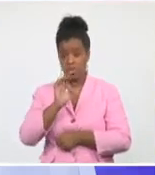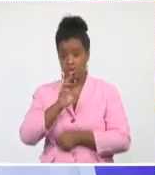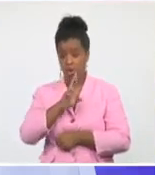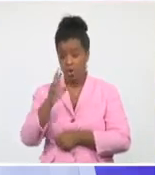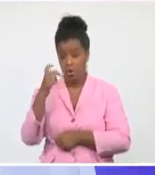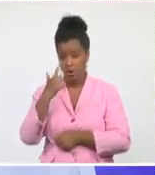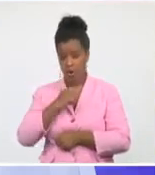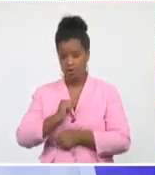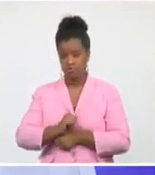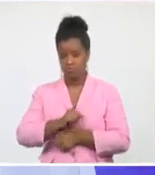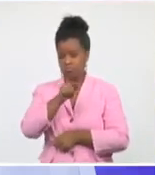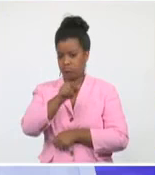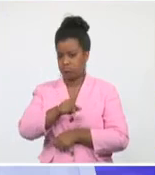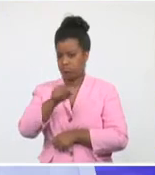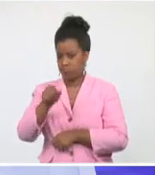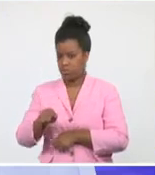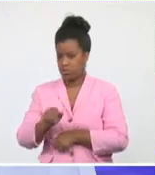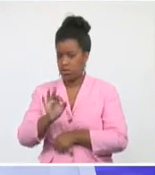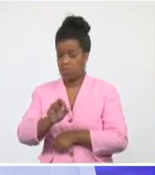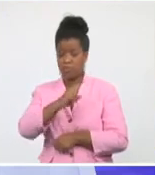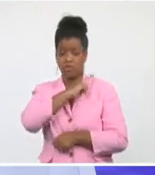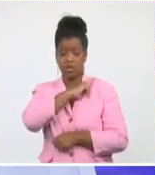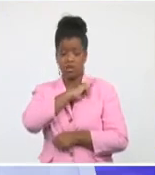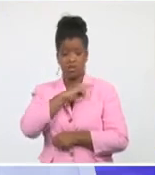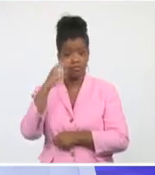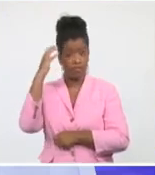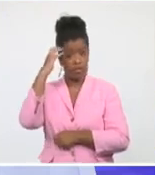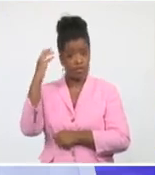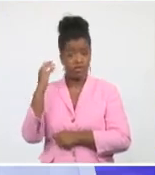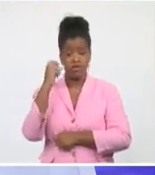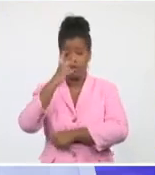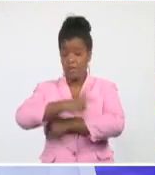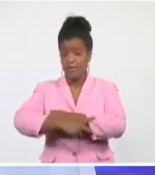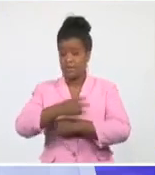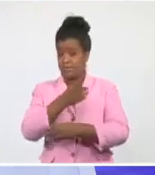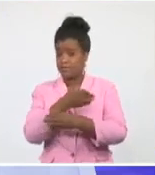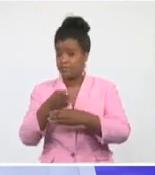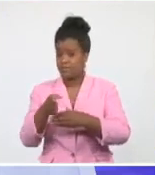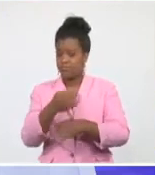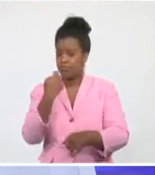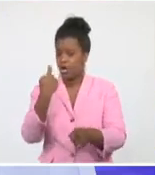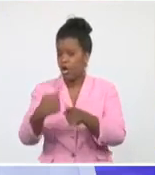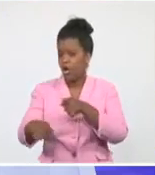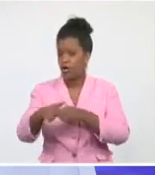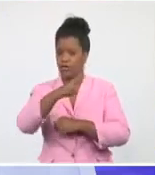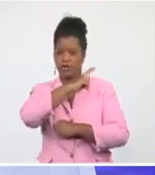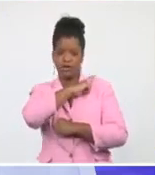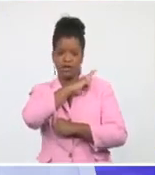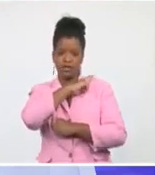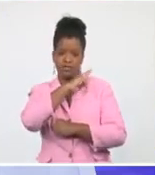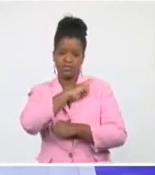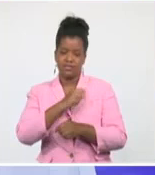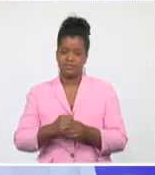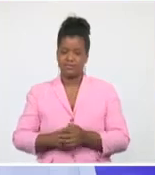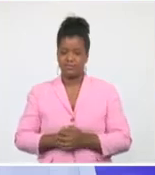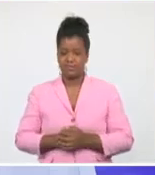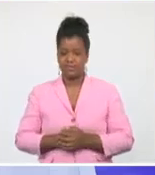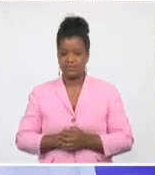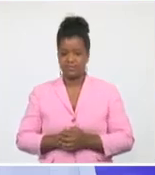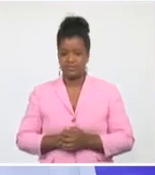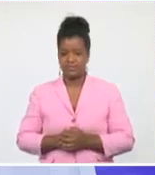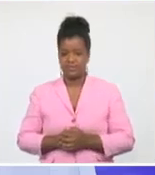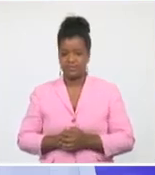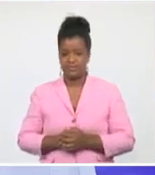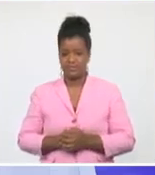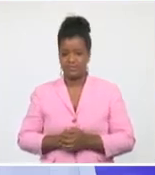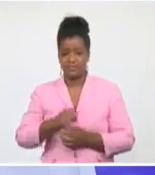VI, excelentísimos señores jefes de Estado y de gobierno de Iberoamérica y otros jefes de delegaciones. Excelentísima